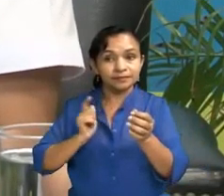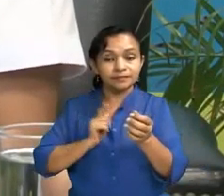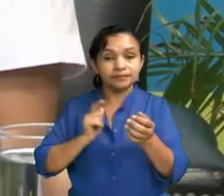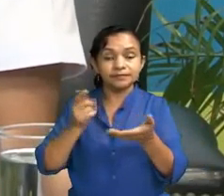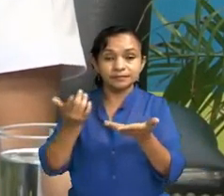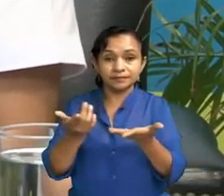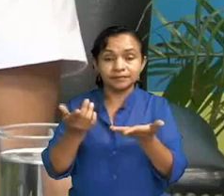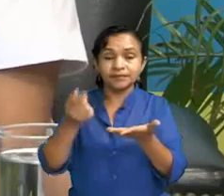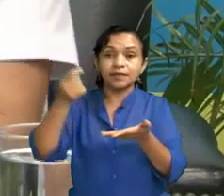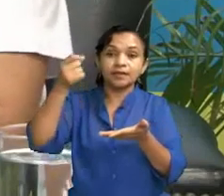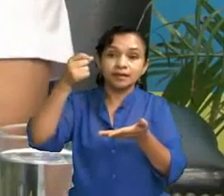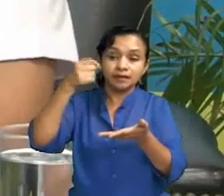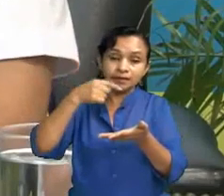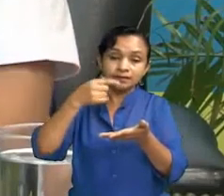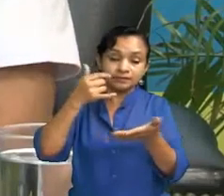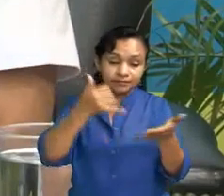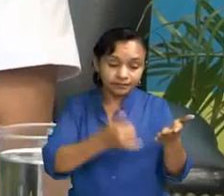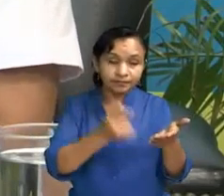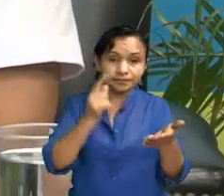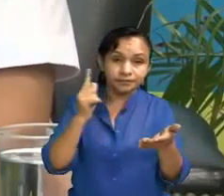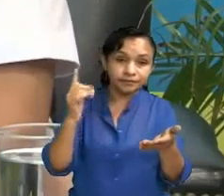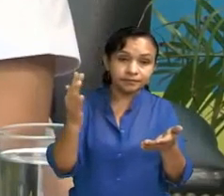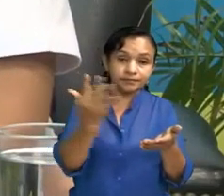vacuna al niño, miramos todo lo que es